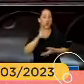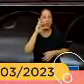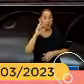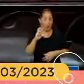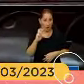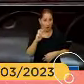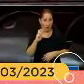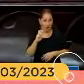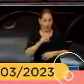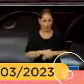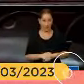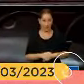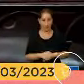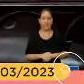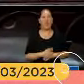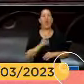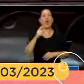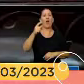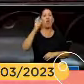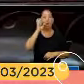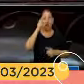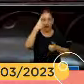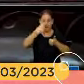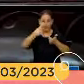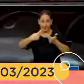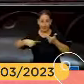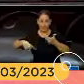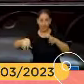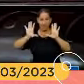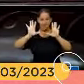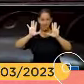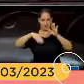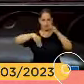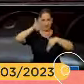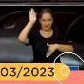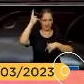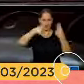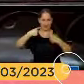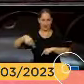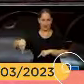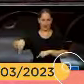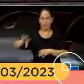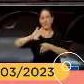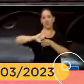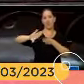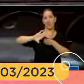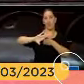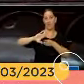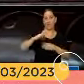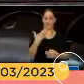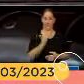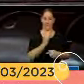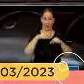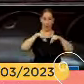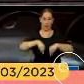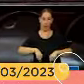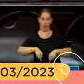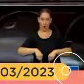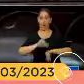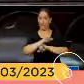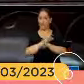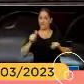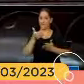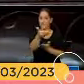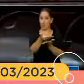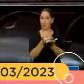Hay más de 10 tipos de dólares. Y se endeudaron a febrero del corriente año, según el informe